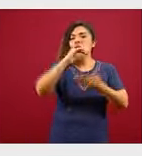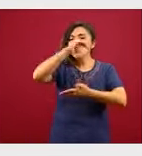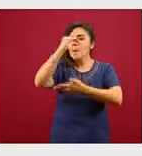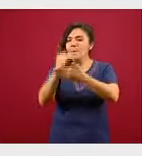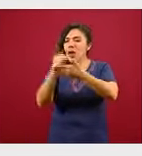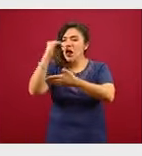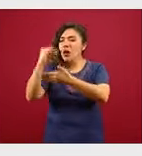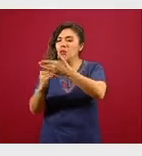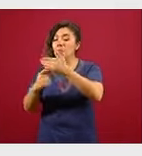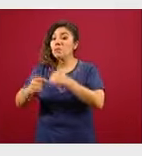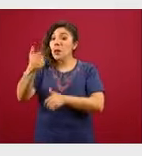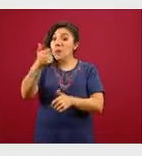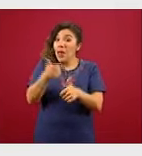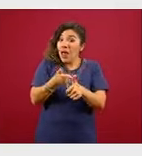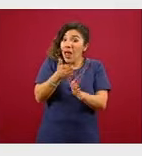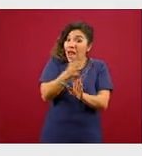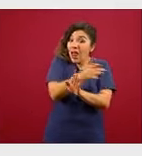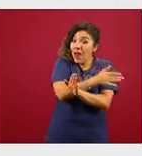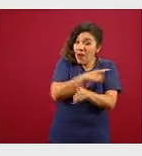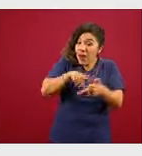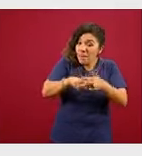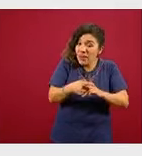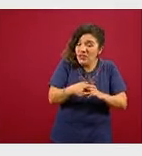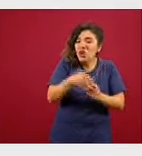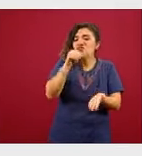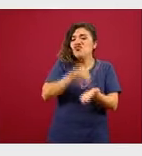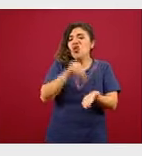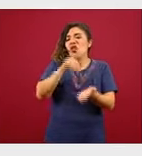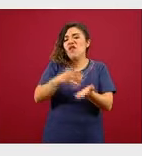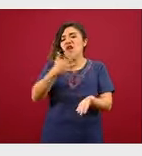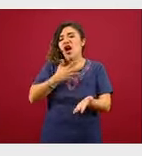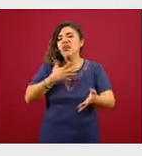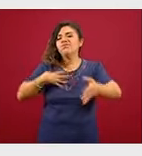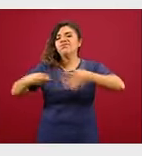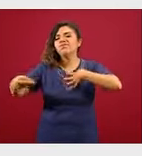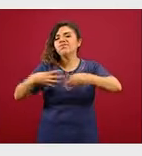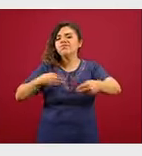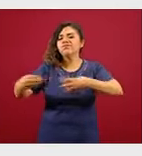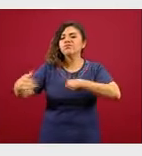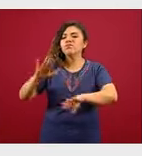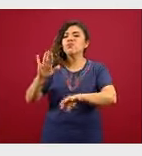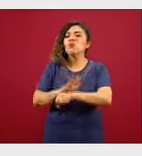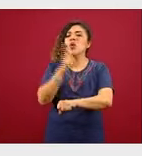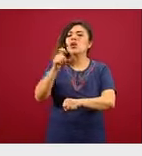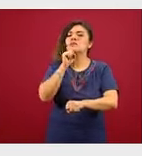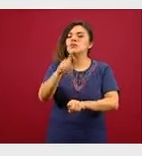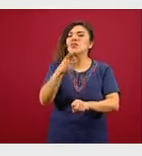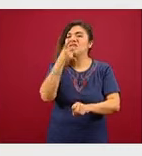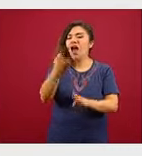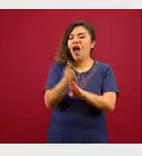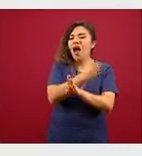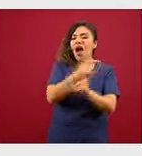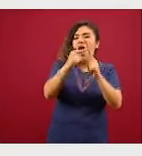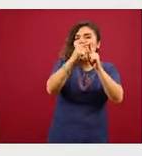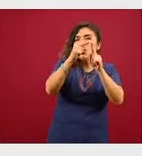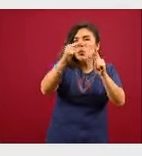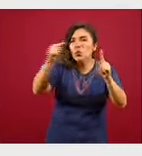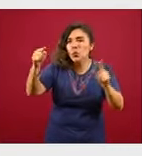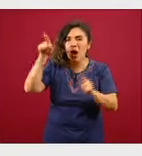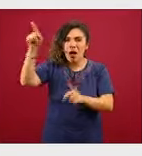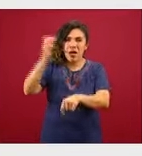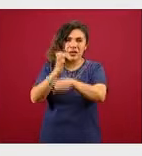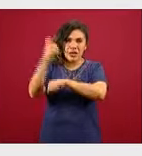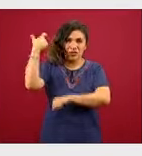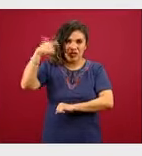los primeros que iniciaron todavía con actividad importante, precisamente producto de esta meseta que estamos viendo en el estado de